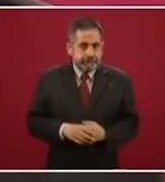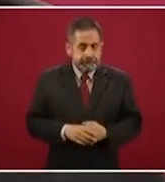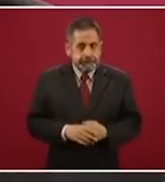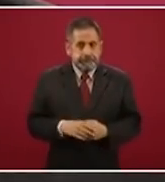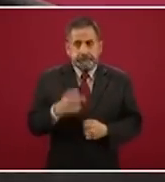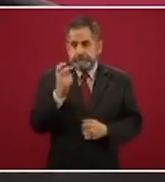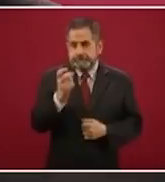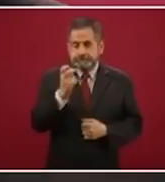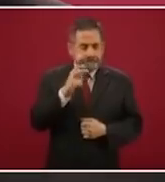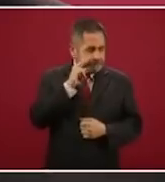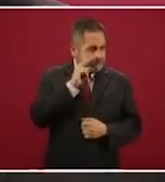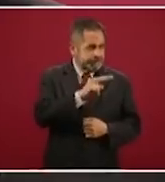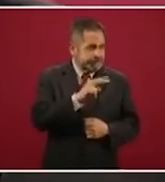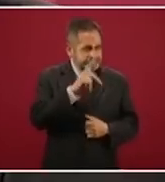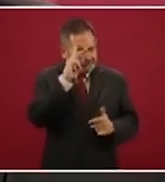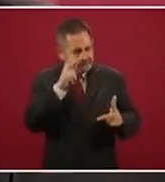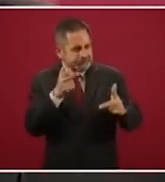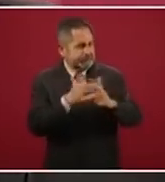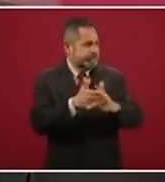estos crímenes tan